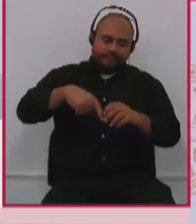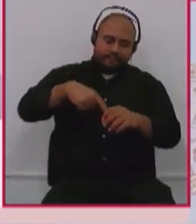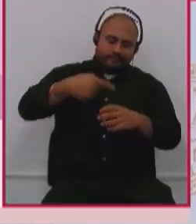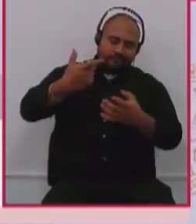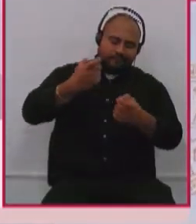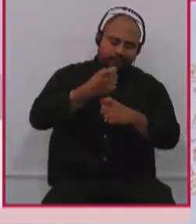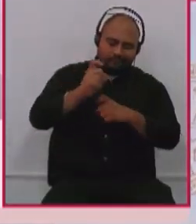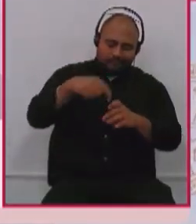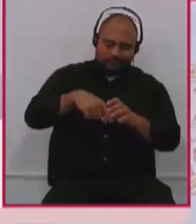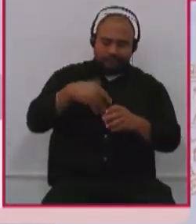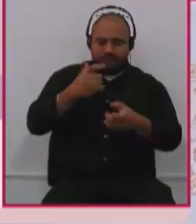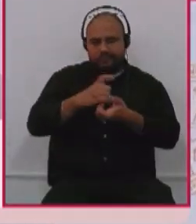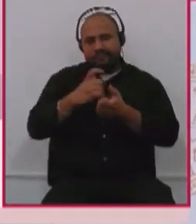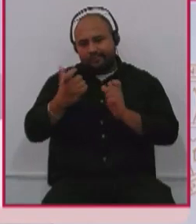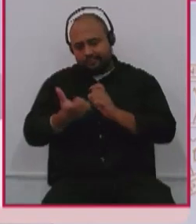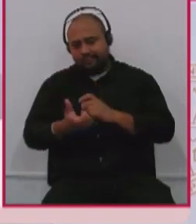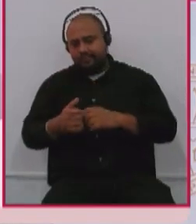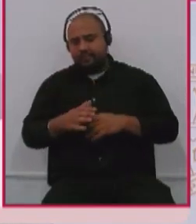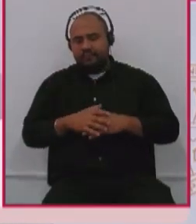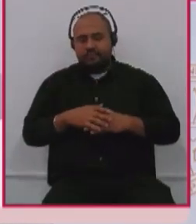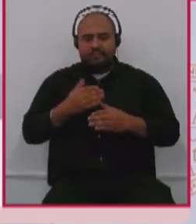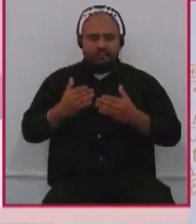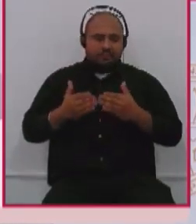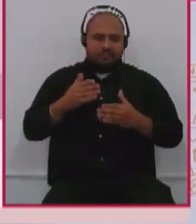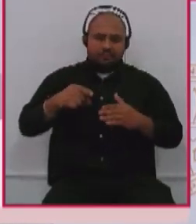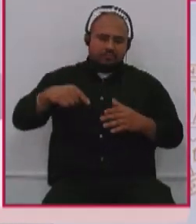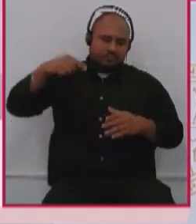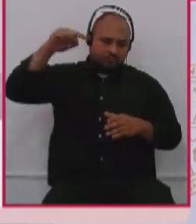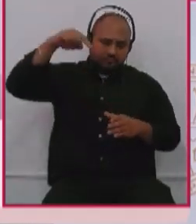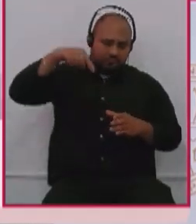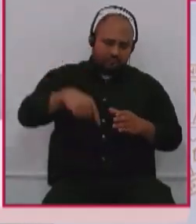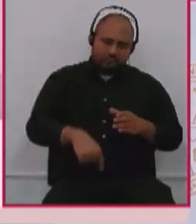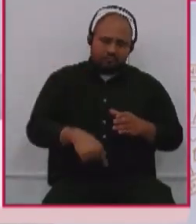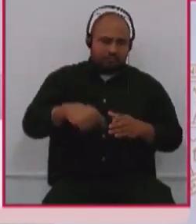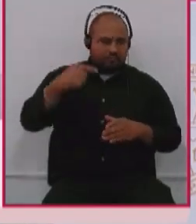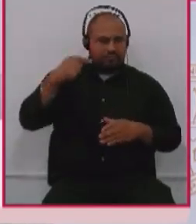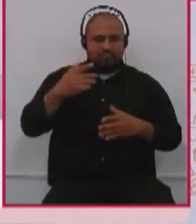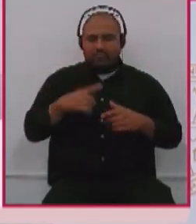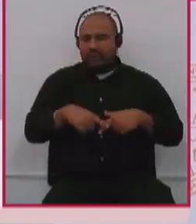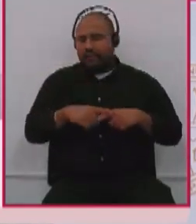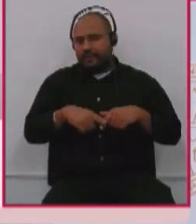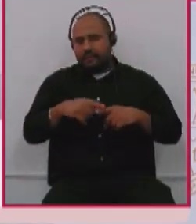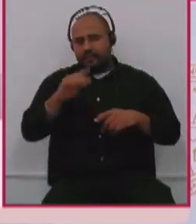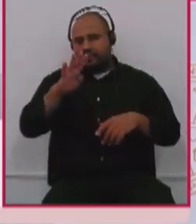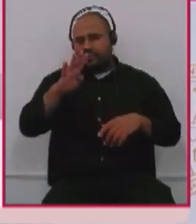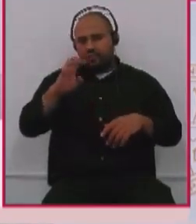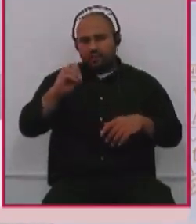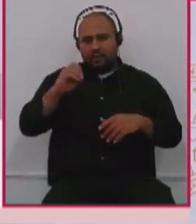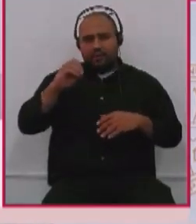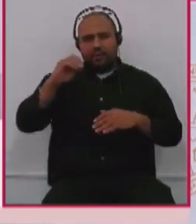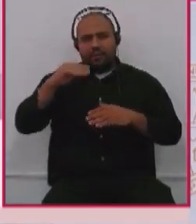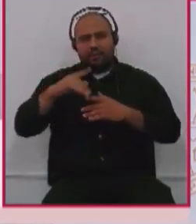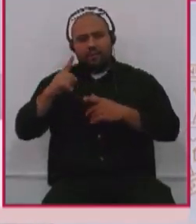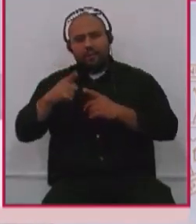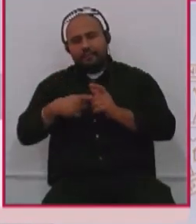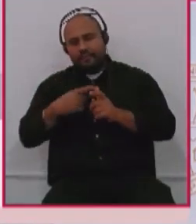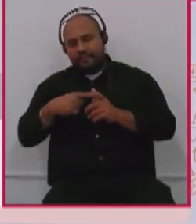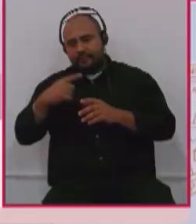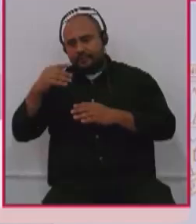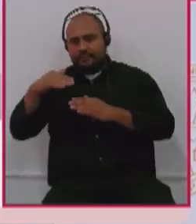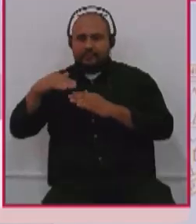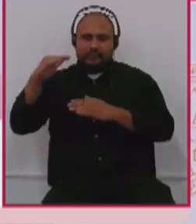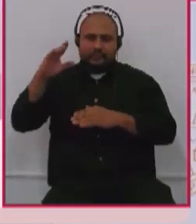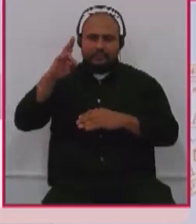primera zona o en la más superficial, la presión es de solamente 40 psi, baja 70 y así